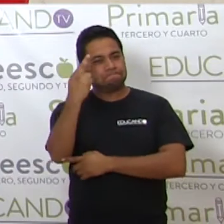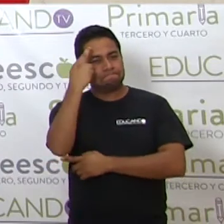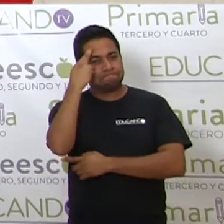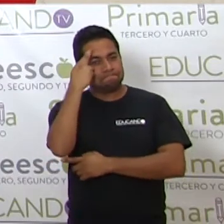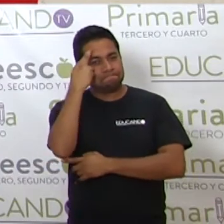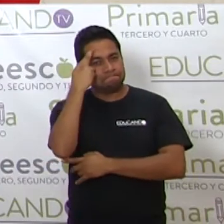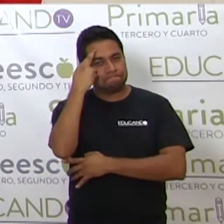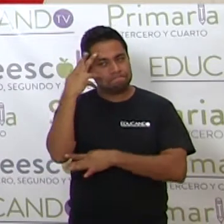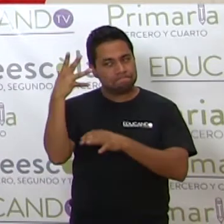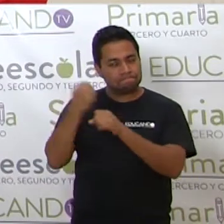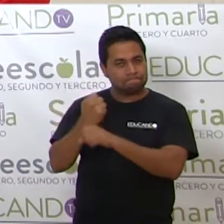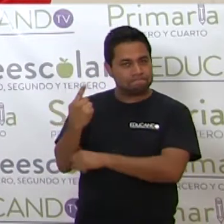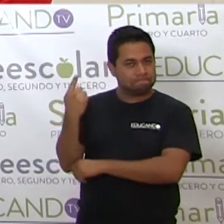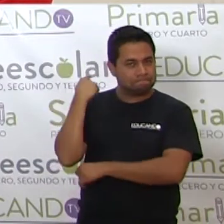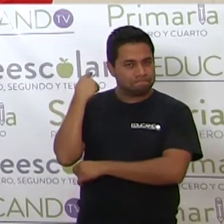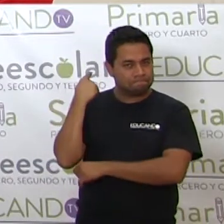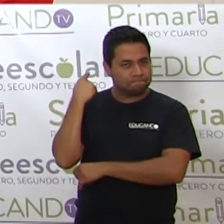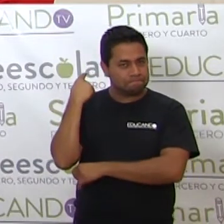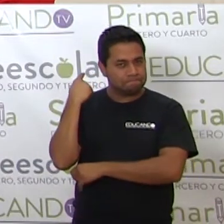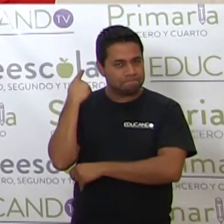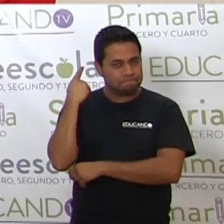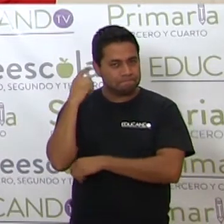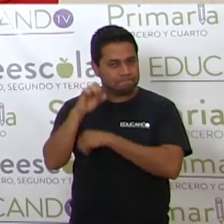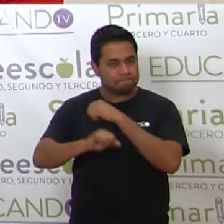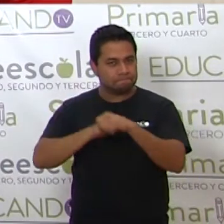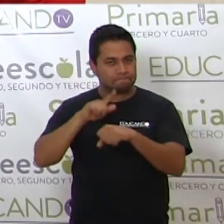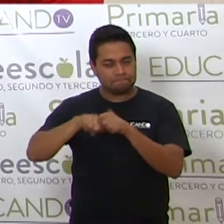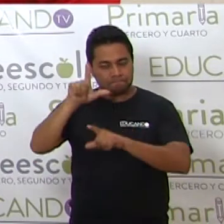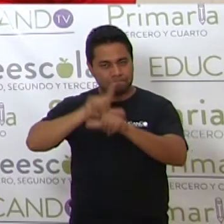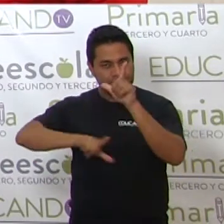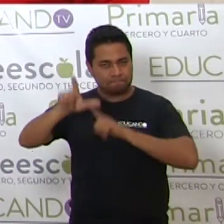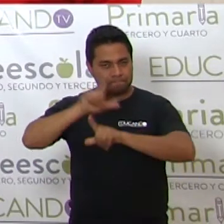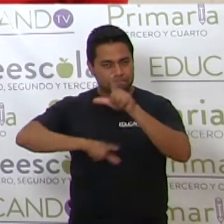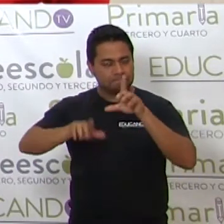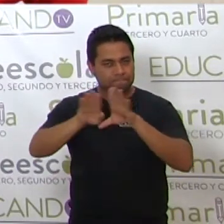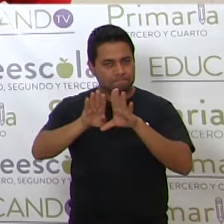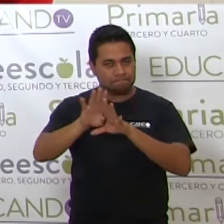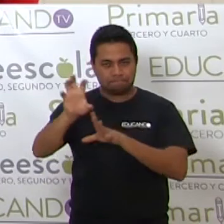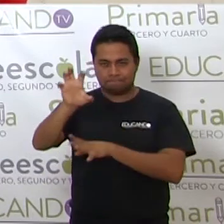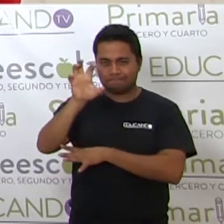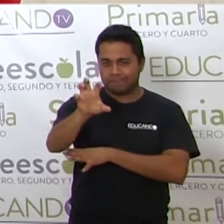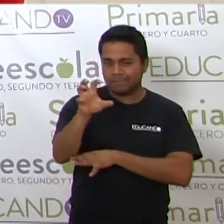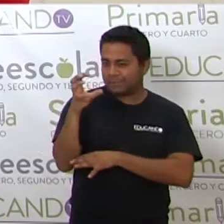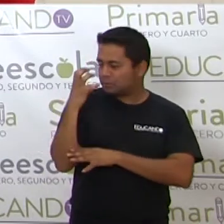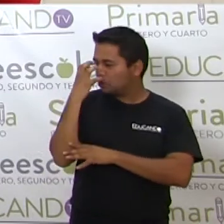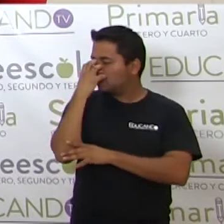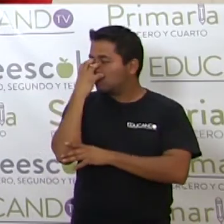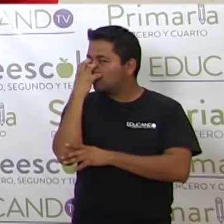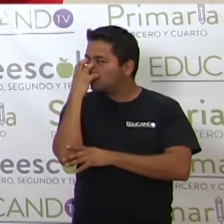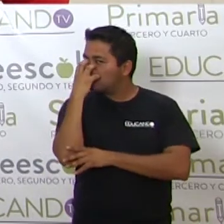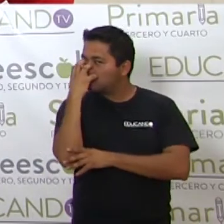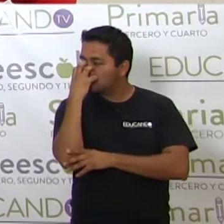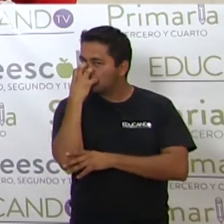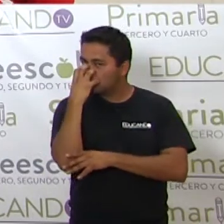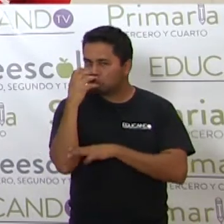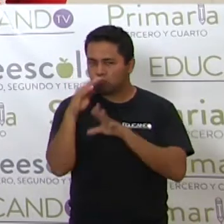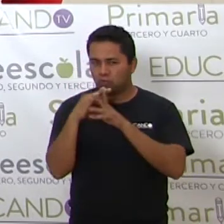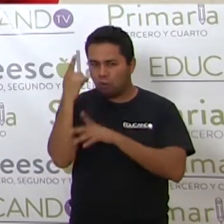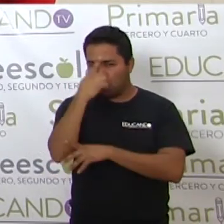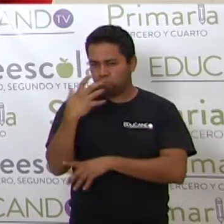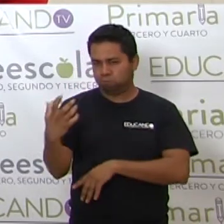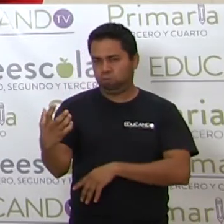cómo se dice oso en lengua de señas acuérdense la garra y es así con cara de